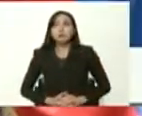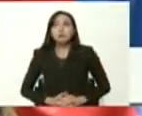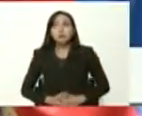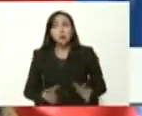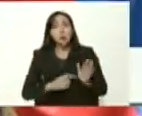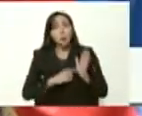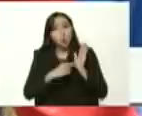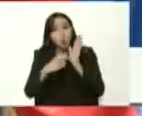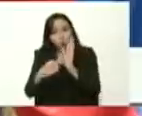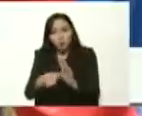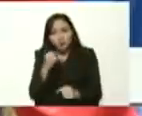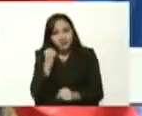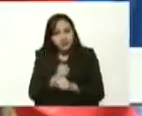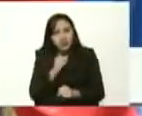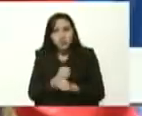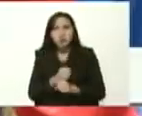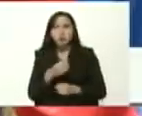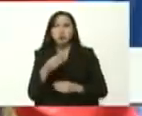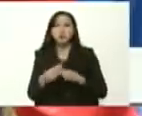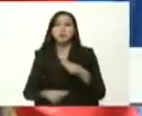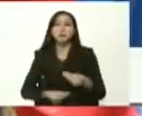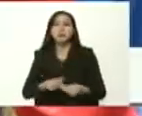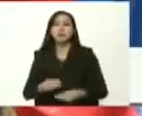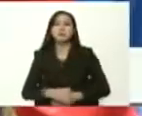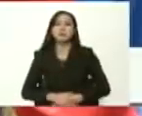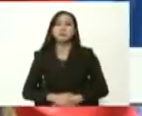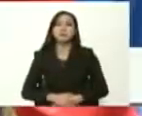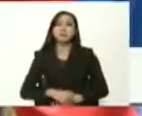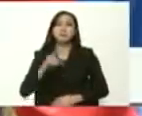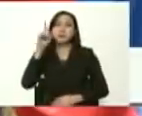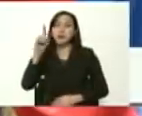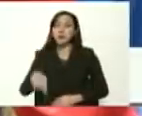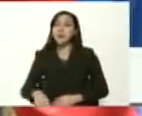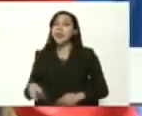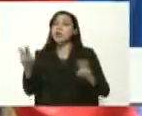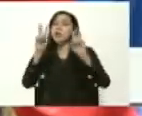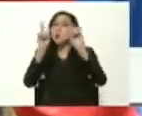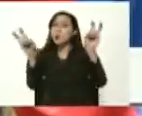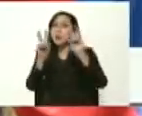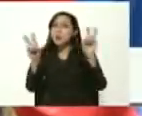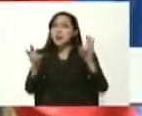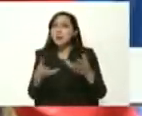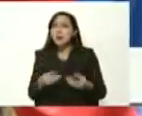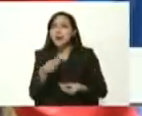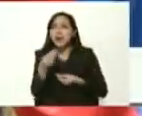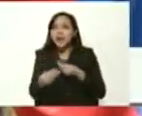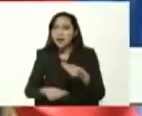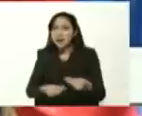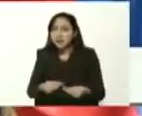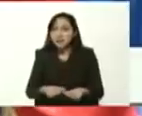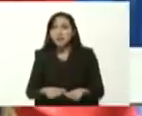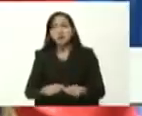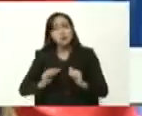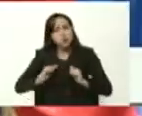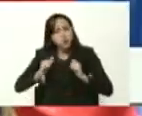mostrar gestión. Pero particularmente en un tema que ha sido bandera